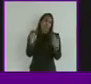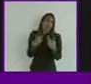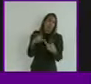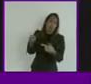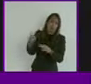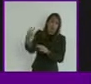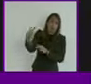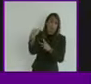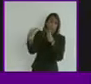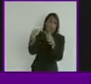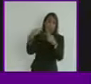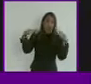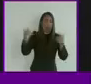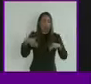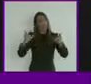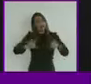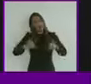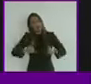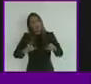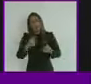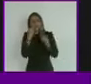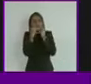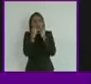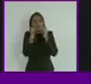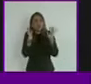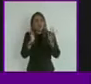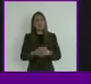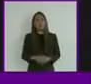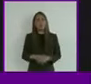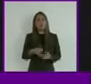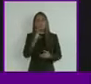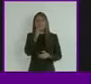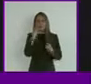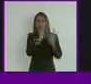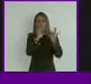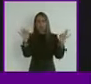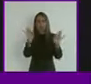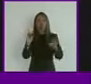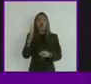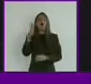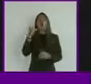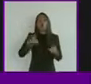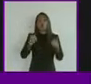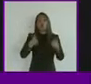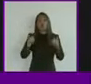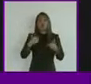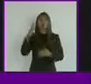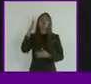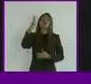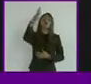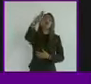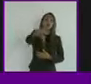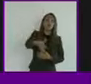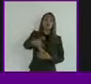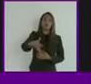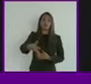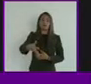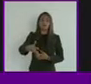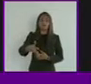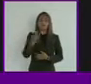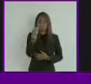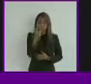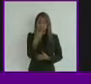híjole, a ver si me hago una revolución. No se compren la famosa expresión, los jóvenes son el futuro de mañana. No. Porque yo ahorita que estoy